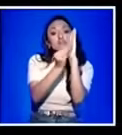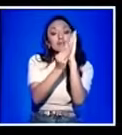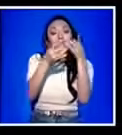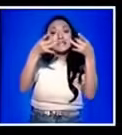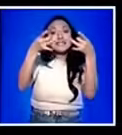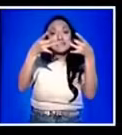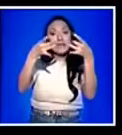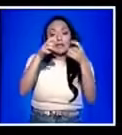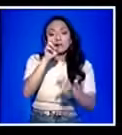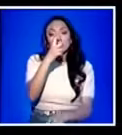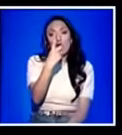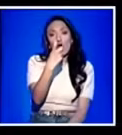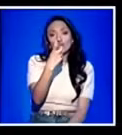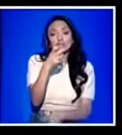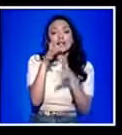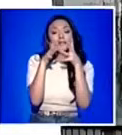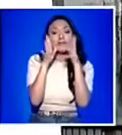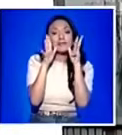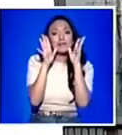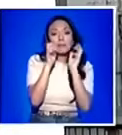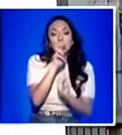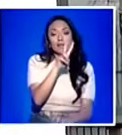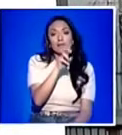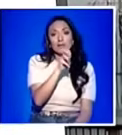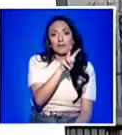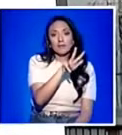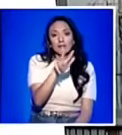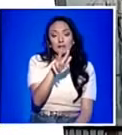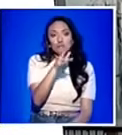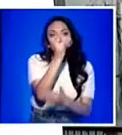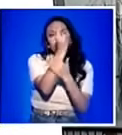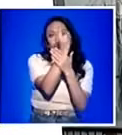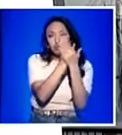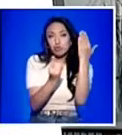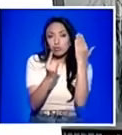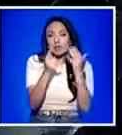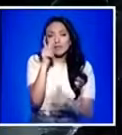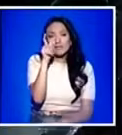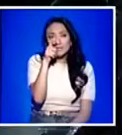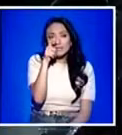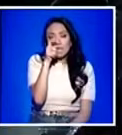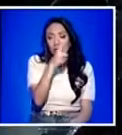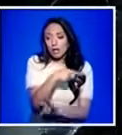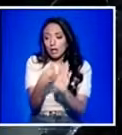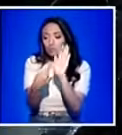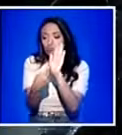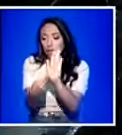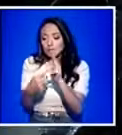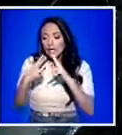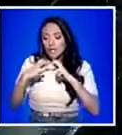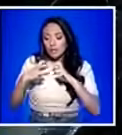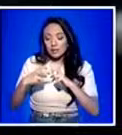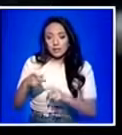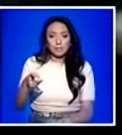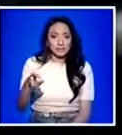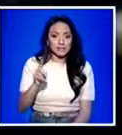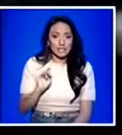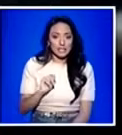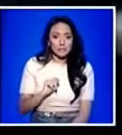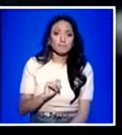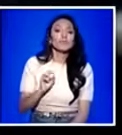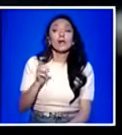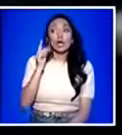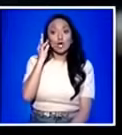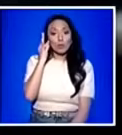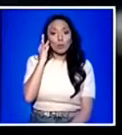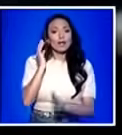del 11 de diciembre de 2023, que fue extraído por la Fiscalía y que aparece en el expediente del caso Purga, Salazar le pide